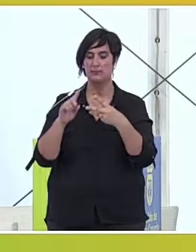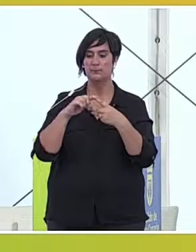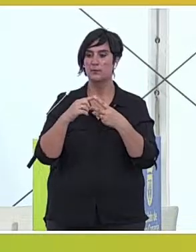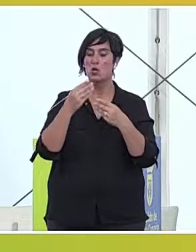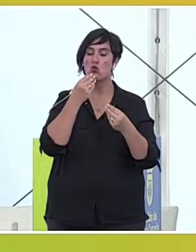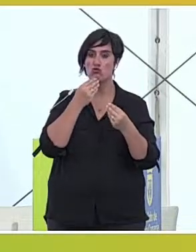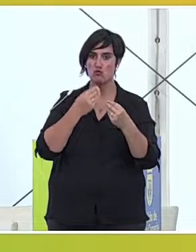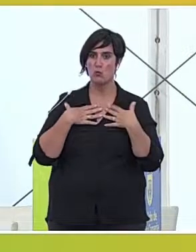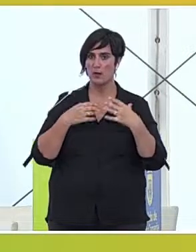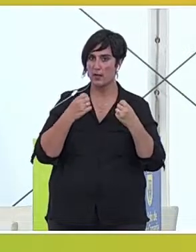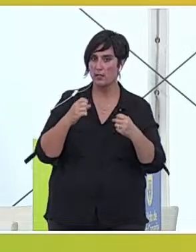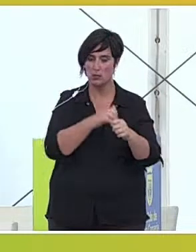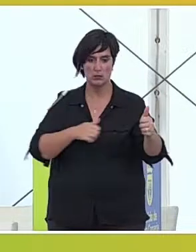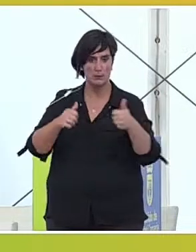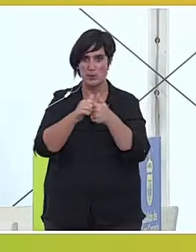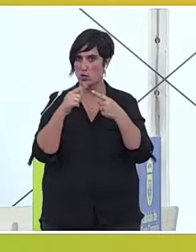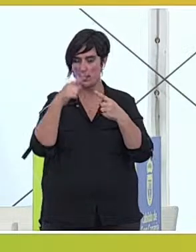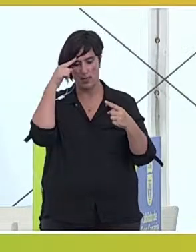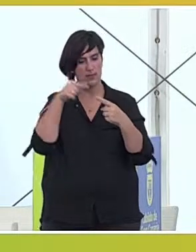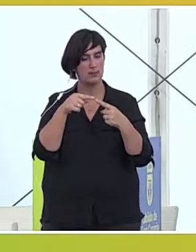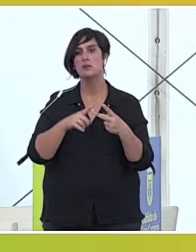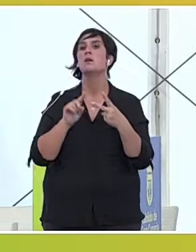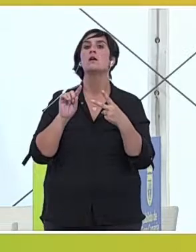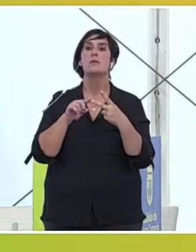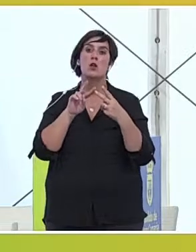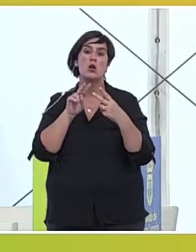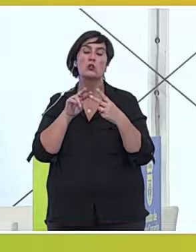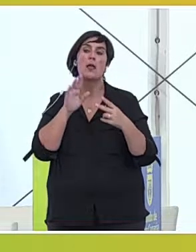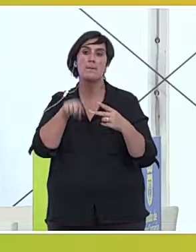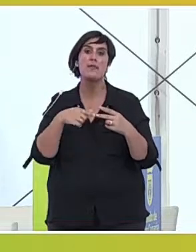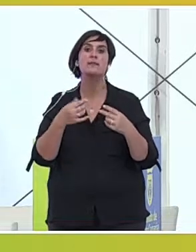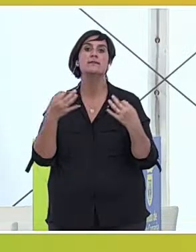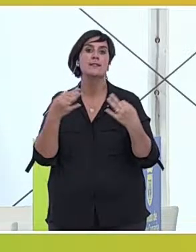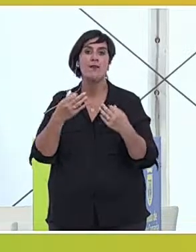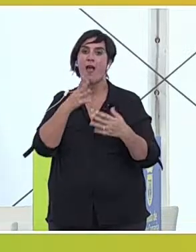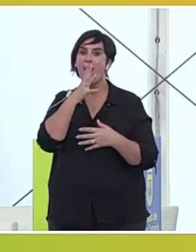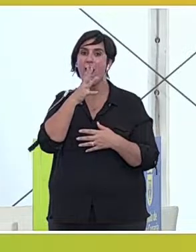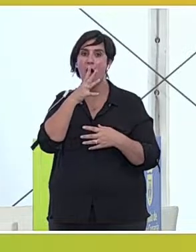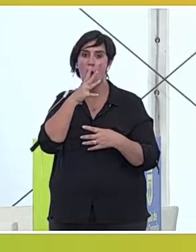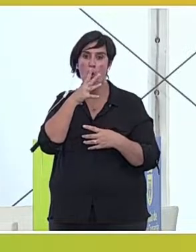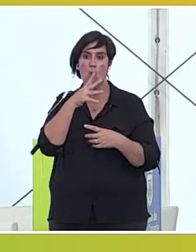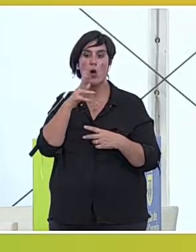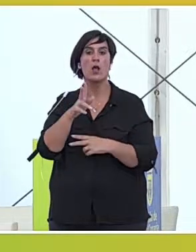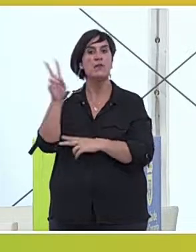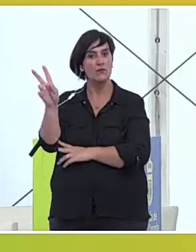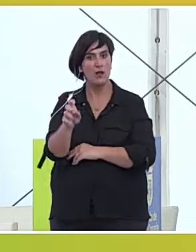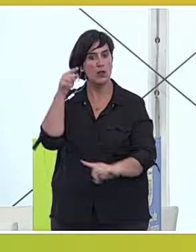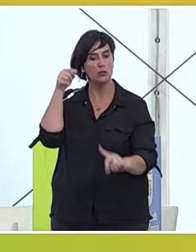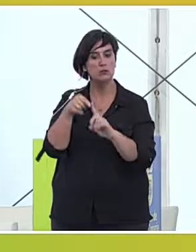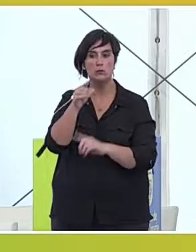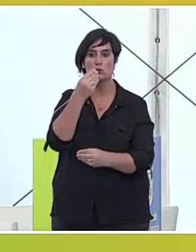que sería el prioritario, no menos importante es suministrar un agua apta para el consumo humano según el Real